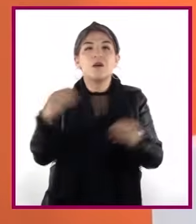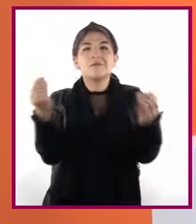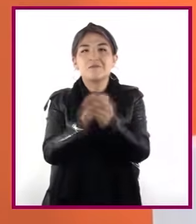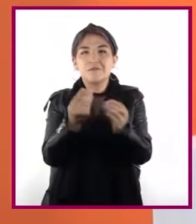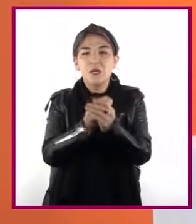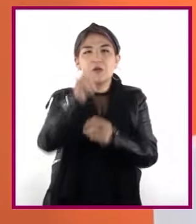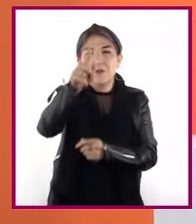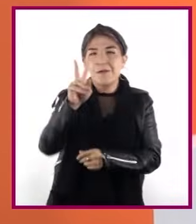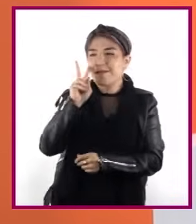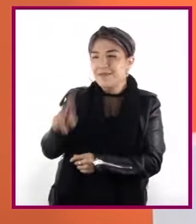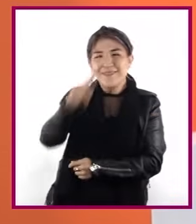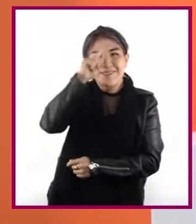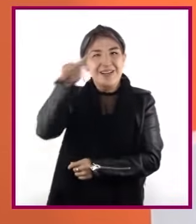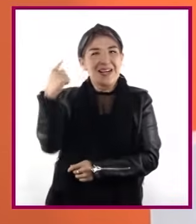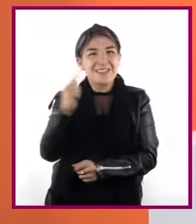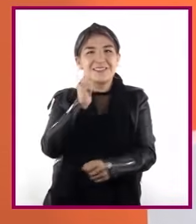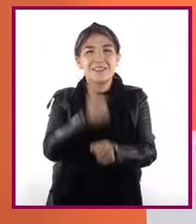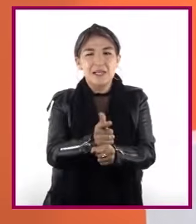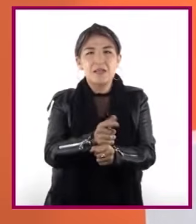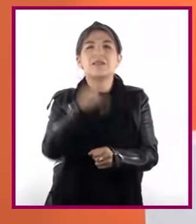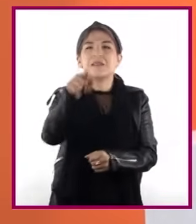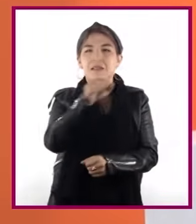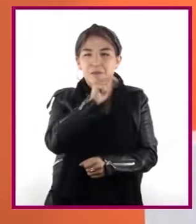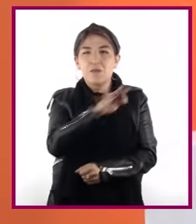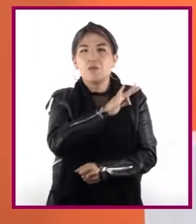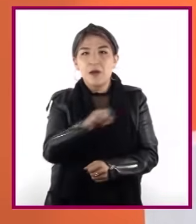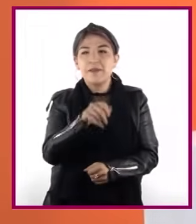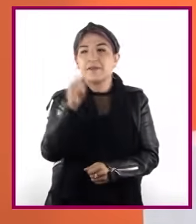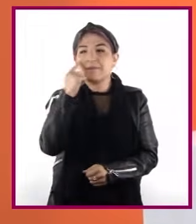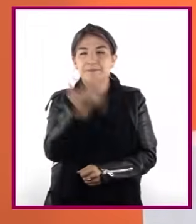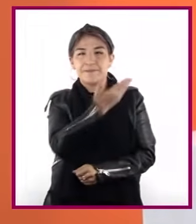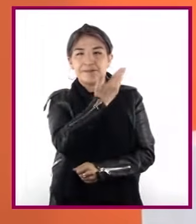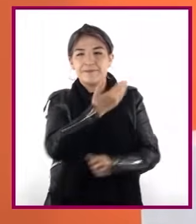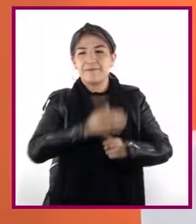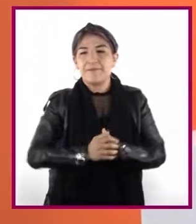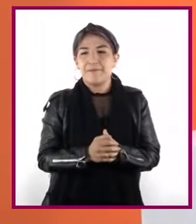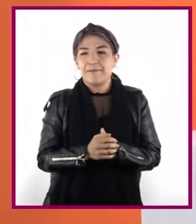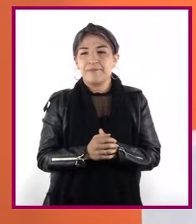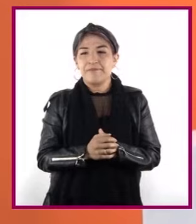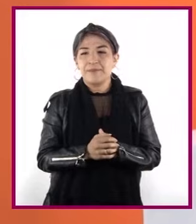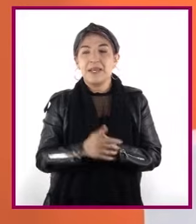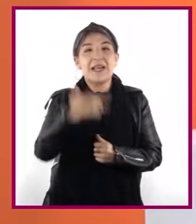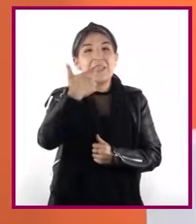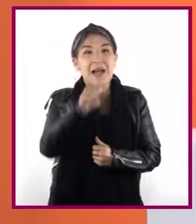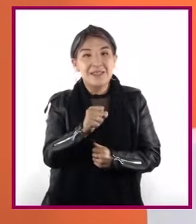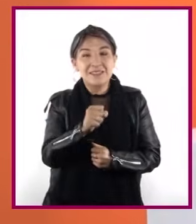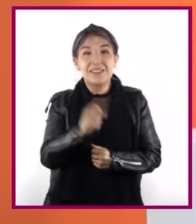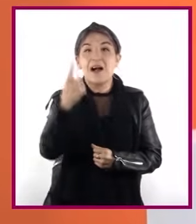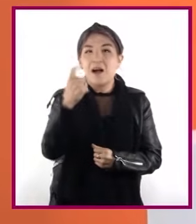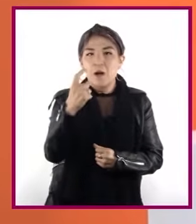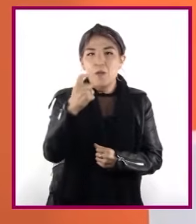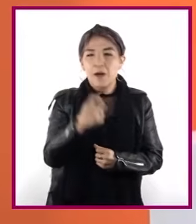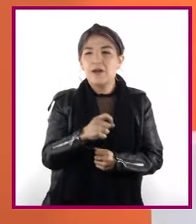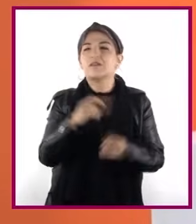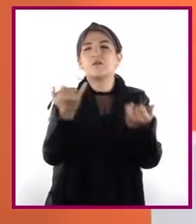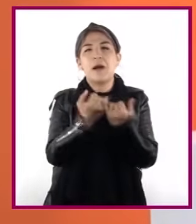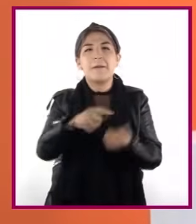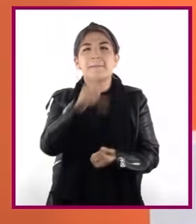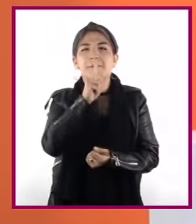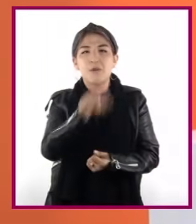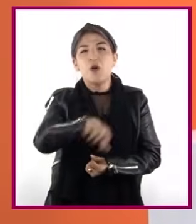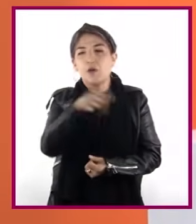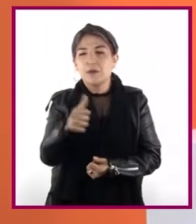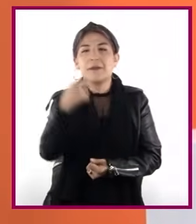a simple vista. Así podemos identificar sólidos, líquidos y gases. Aunque también hay otro estado físico